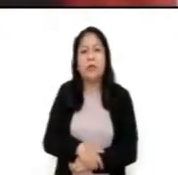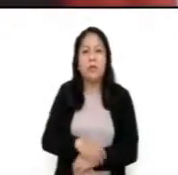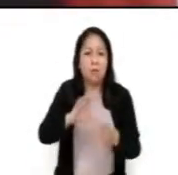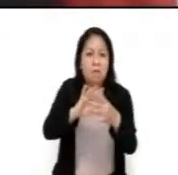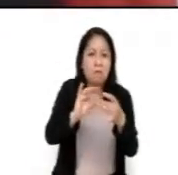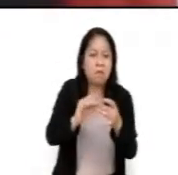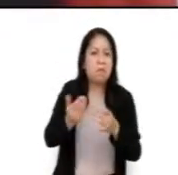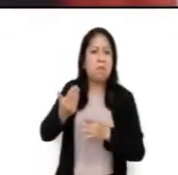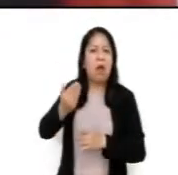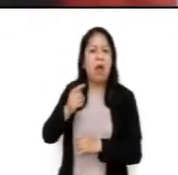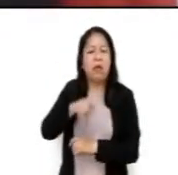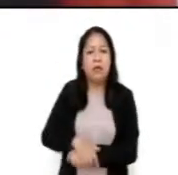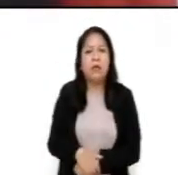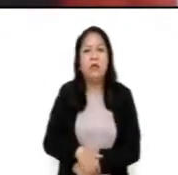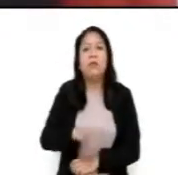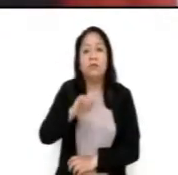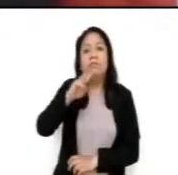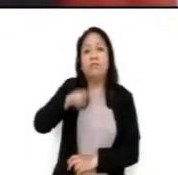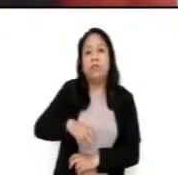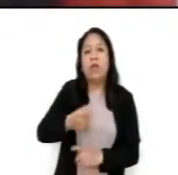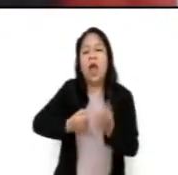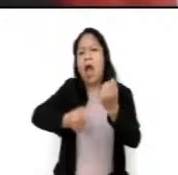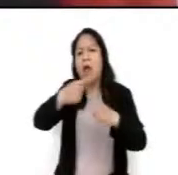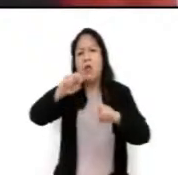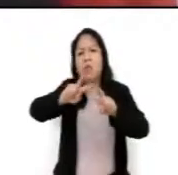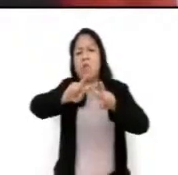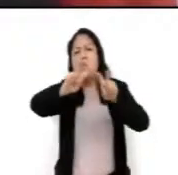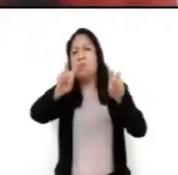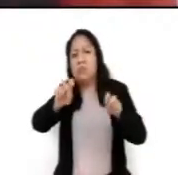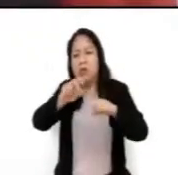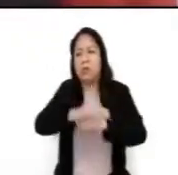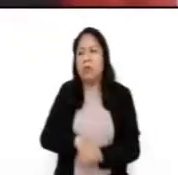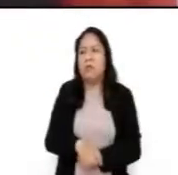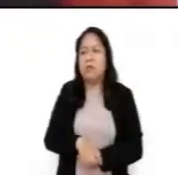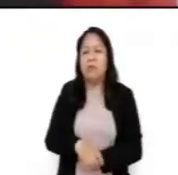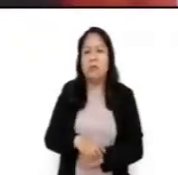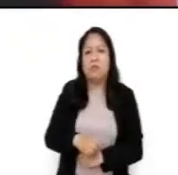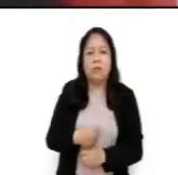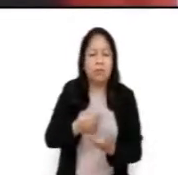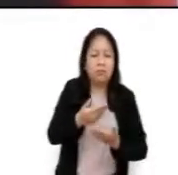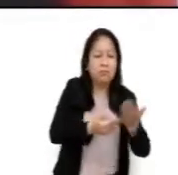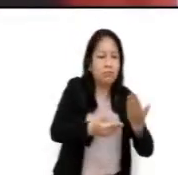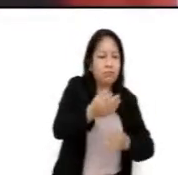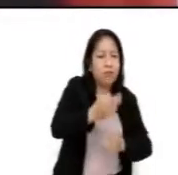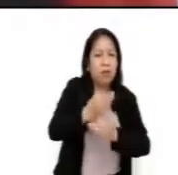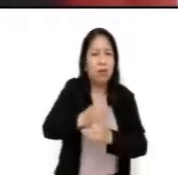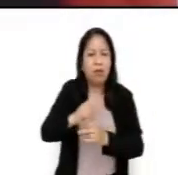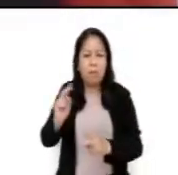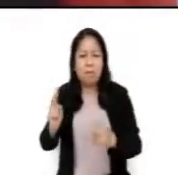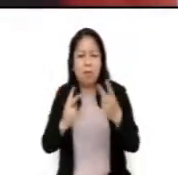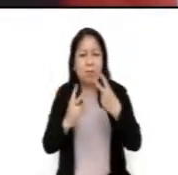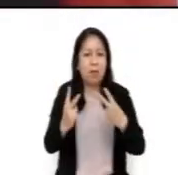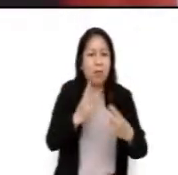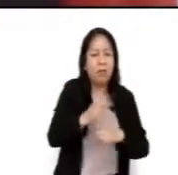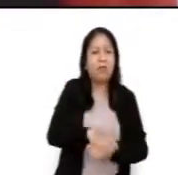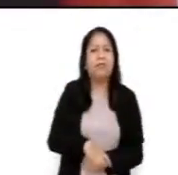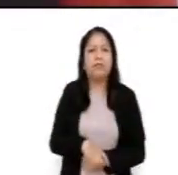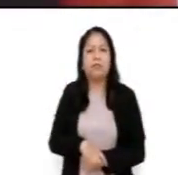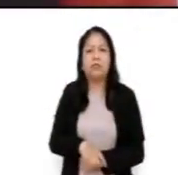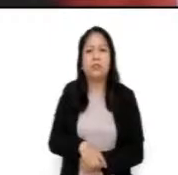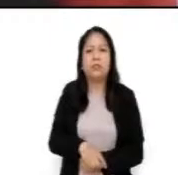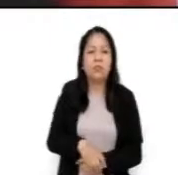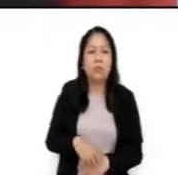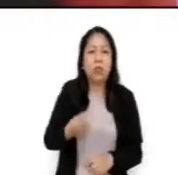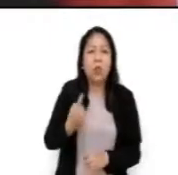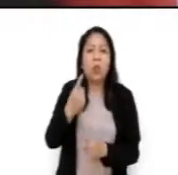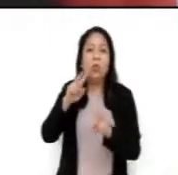Ciertamente uno de los temas que he traído, les comparto a todos los que nos están viendo, que he traído efectivamente desde hace varios